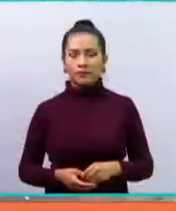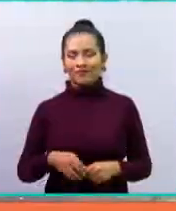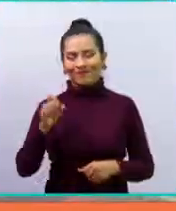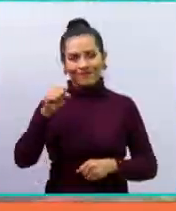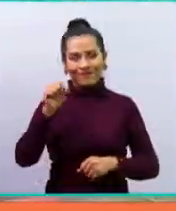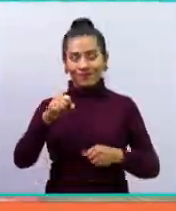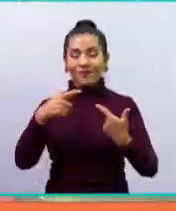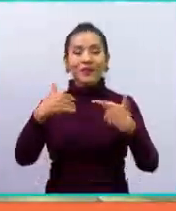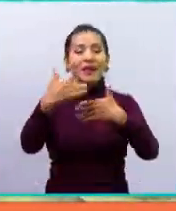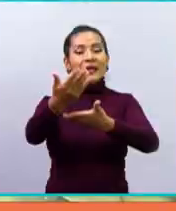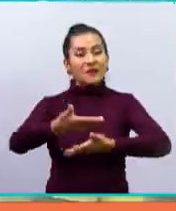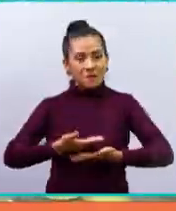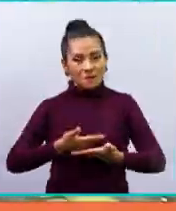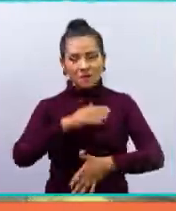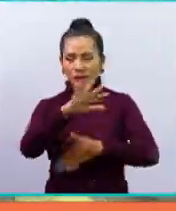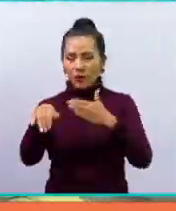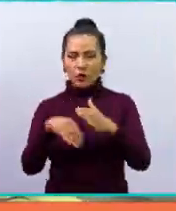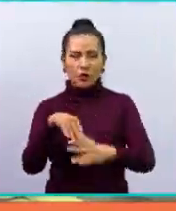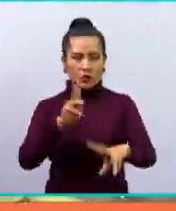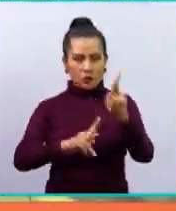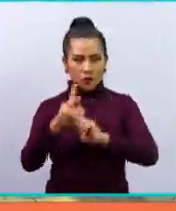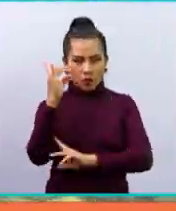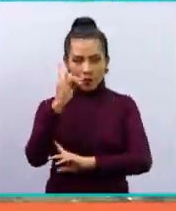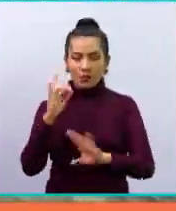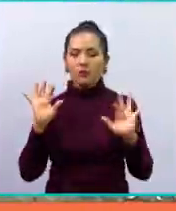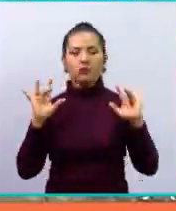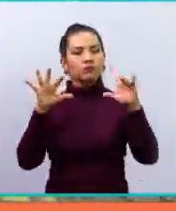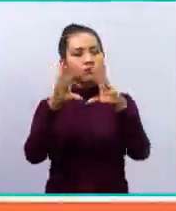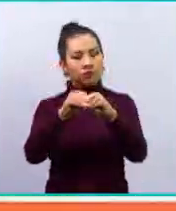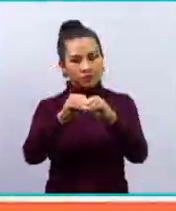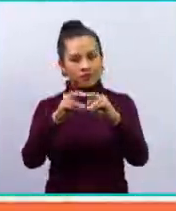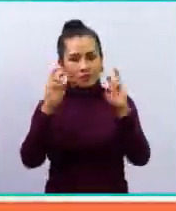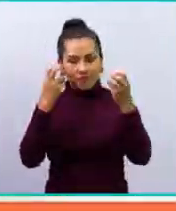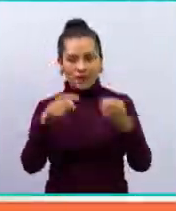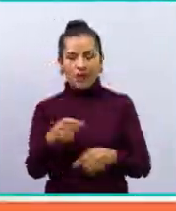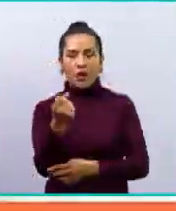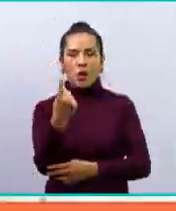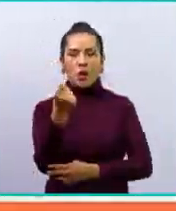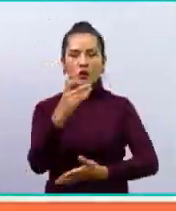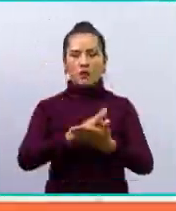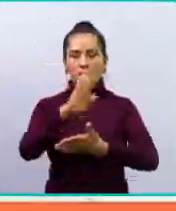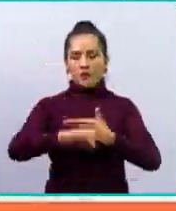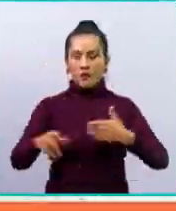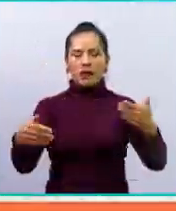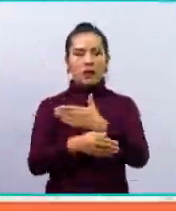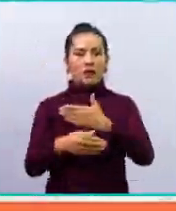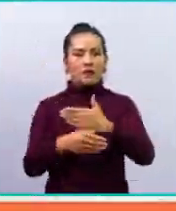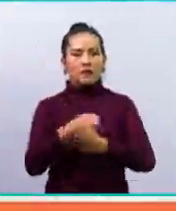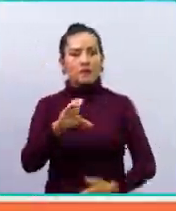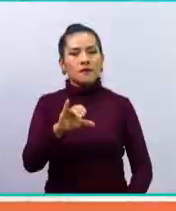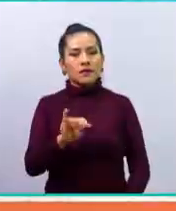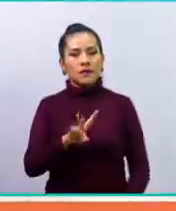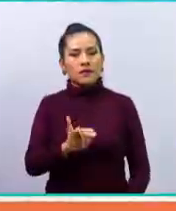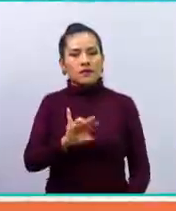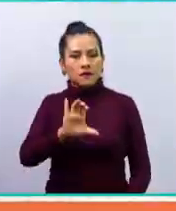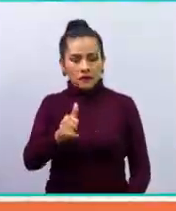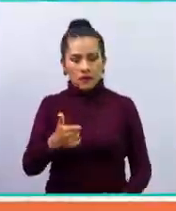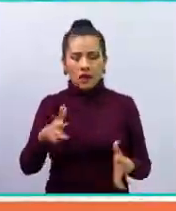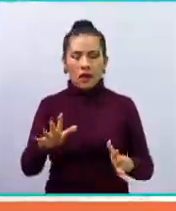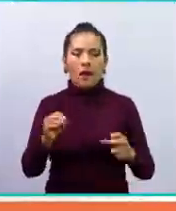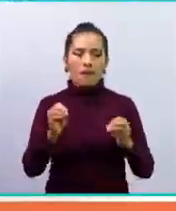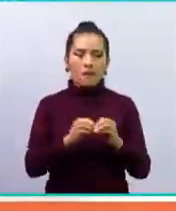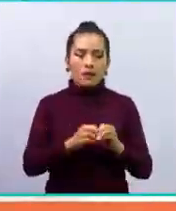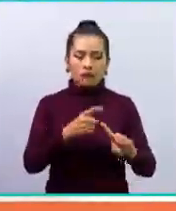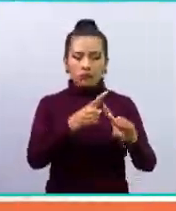población boliviana, hacerse cita este 11 de febrero en la Avenida Cívica. Se va a realizar el